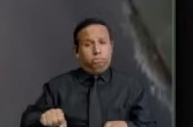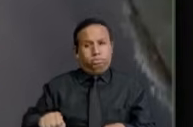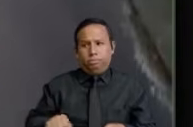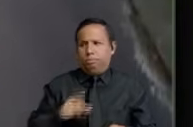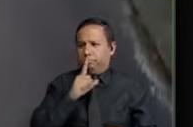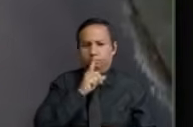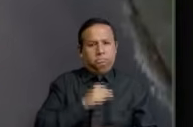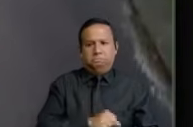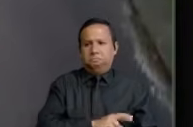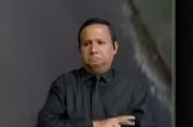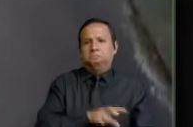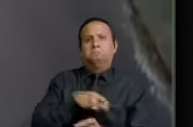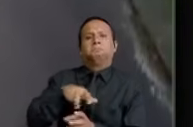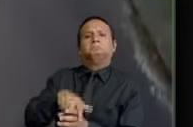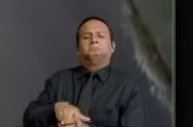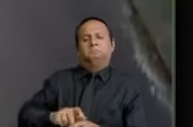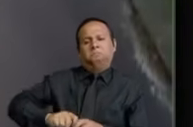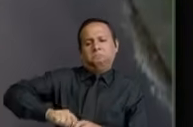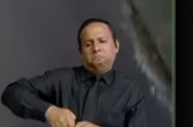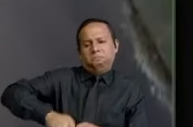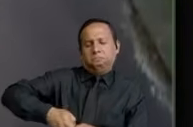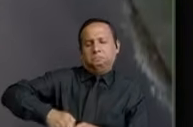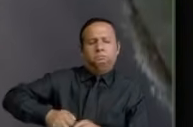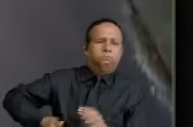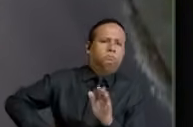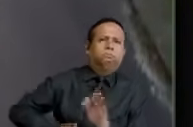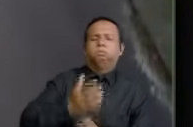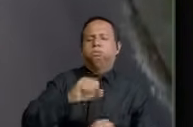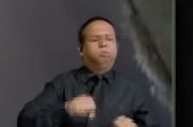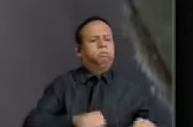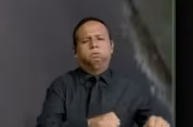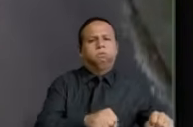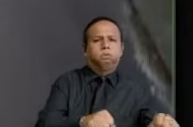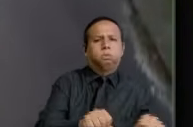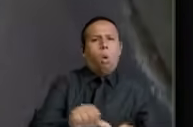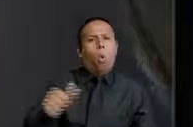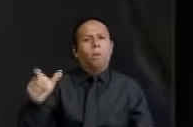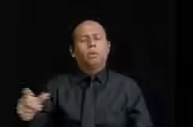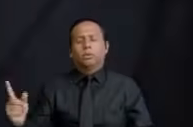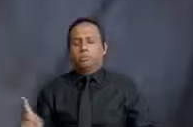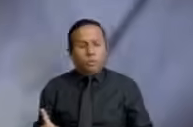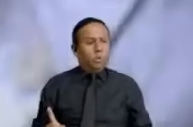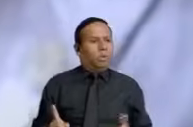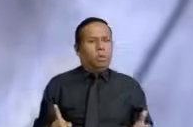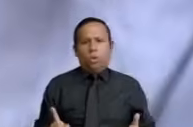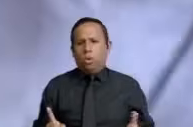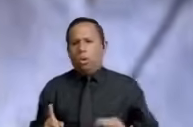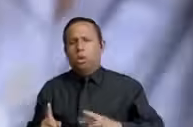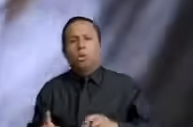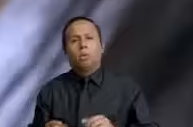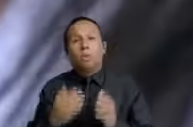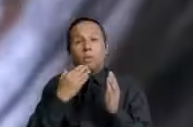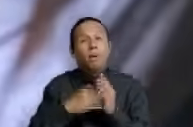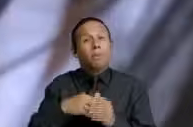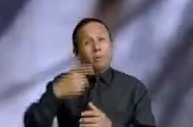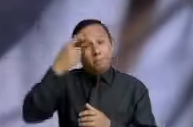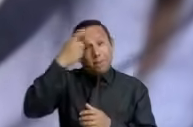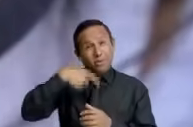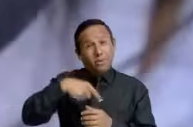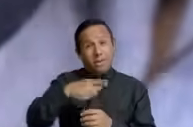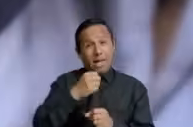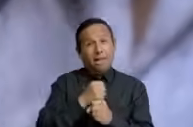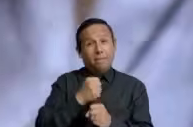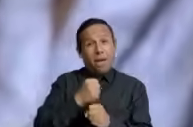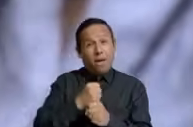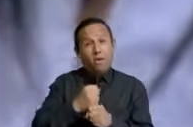llevó el afectado al salir se dio cuenta del hurto nada pudo hacer un repartidor que vino a hacer una cobranza aquí en